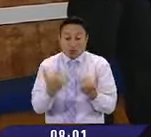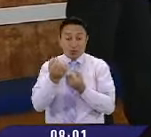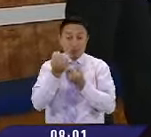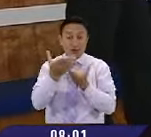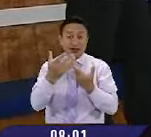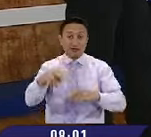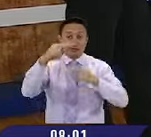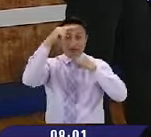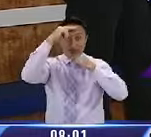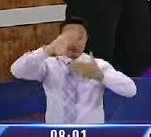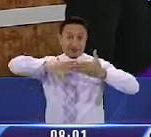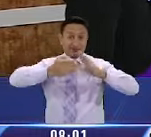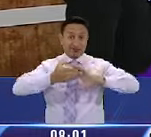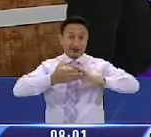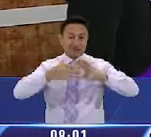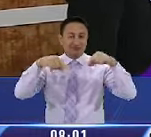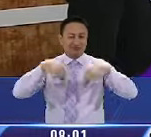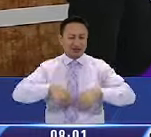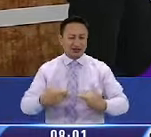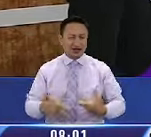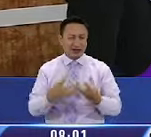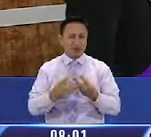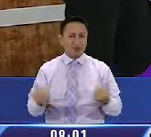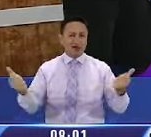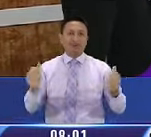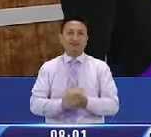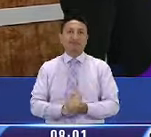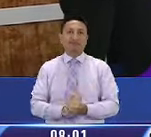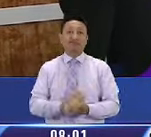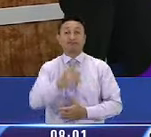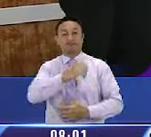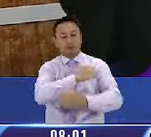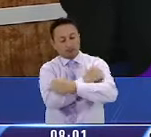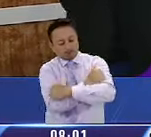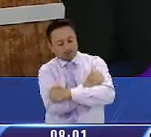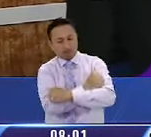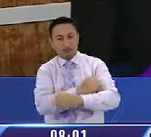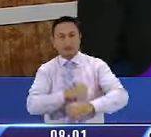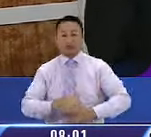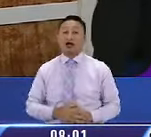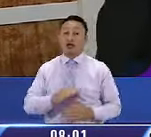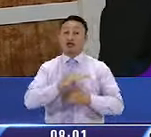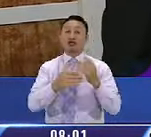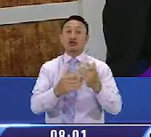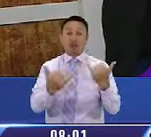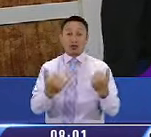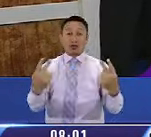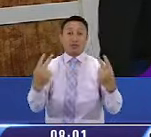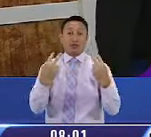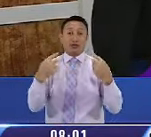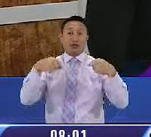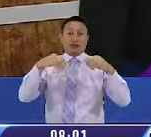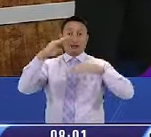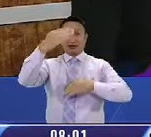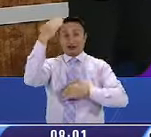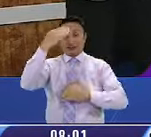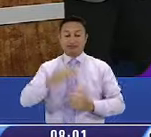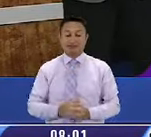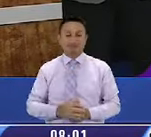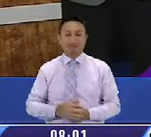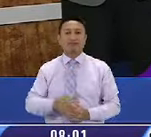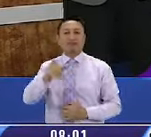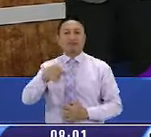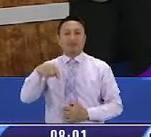con las noticias de la comunidad, aquí están las soluciones. Mandarles un abrazo grande a todos los que a esta hora nos están viendo, a todos los que se dan